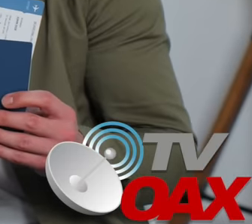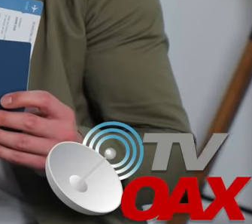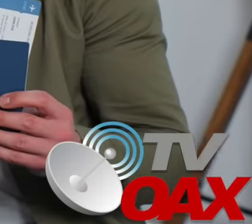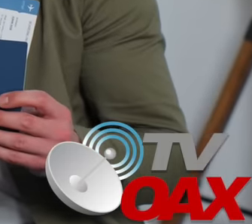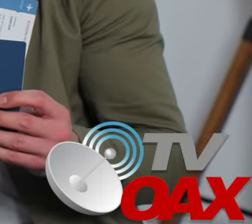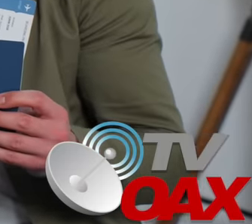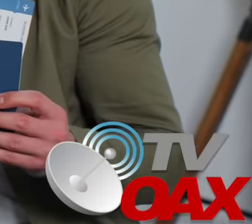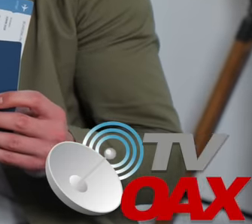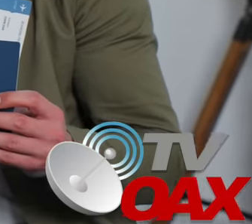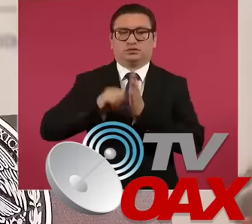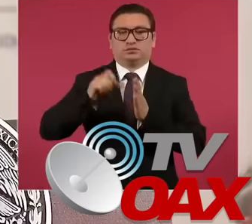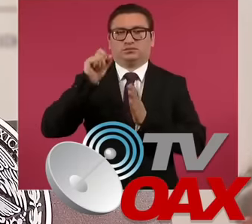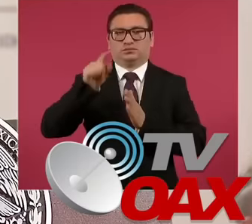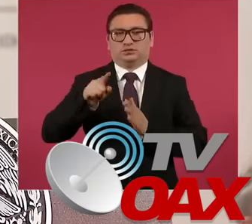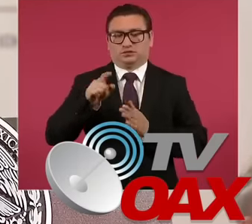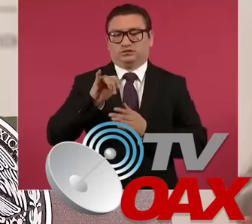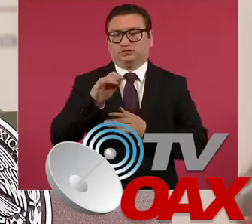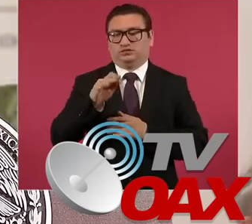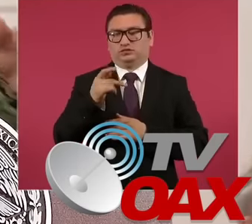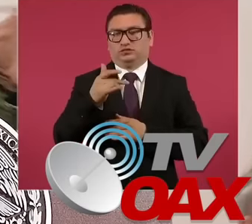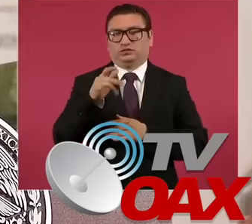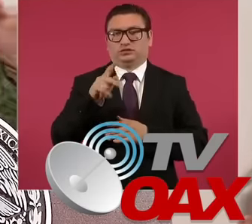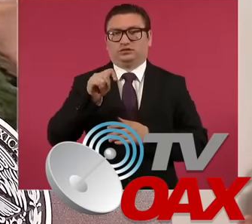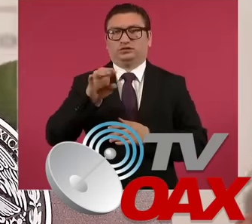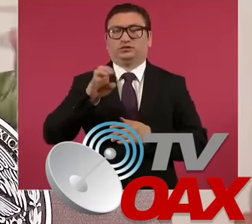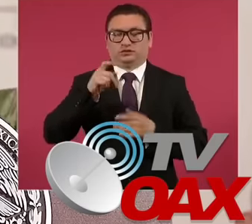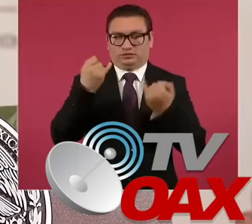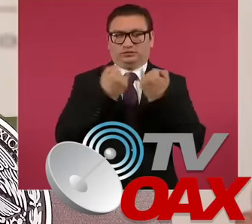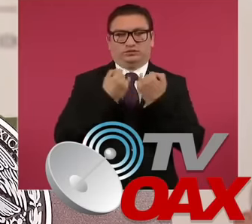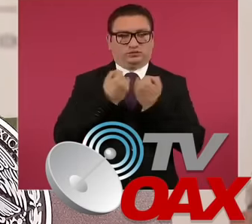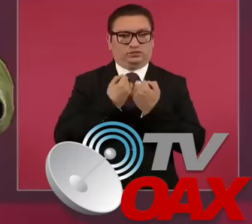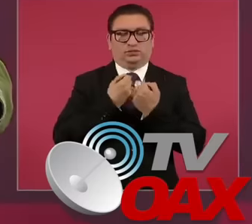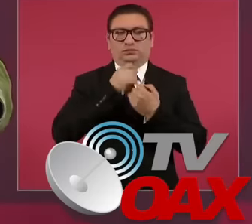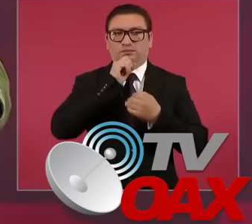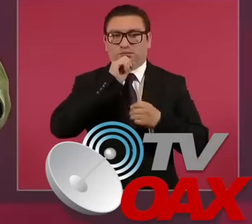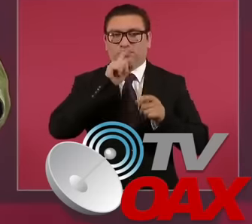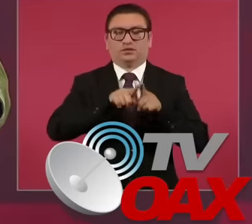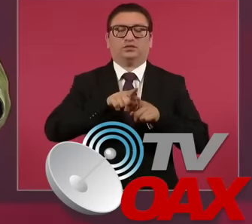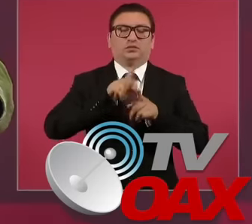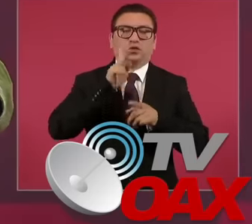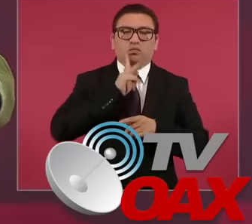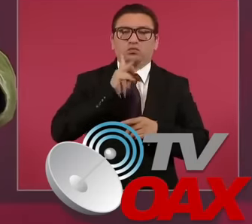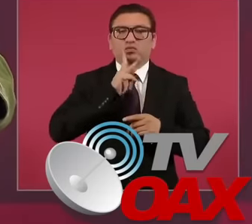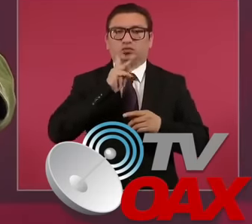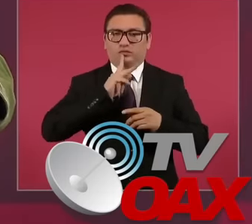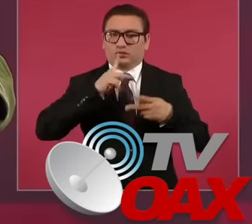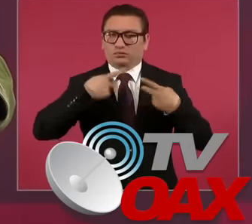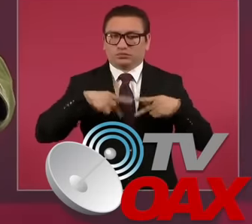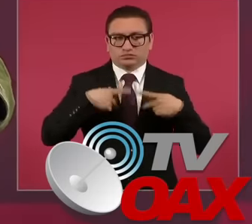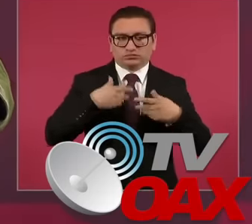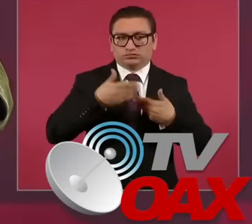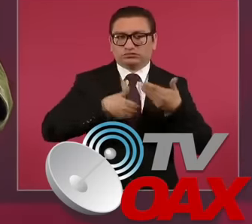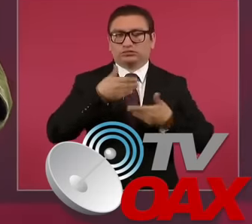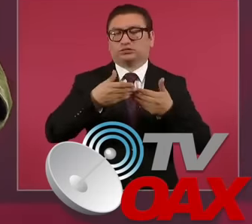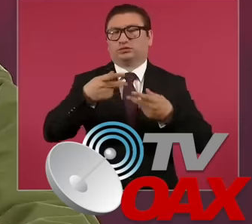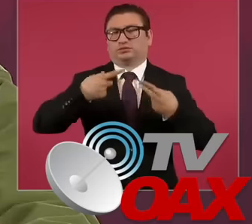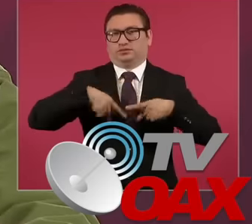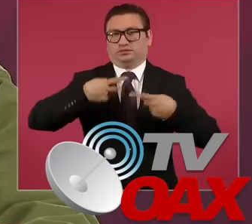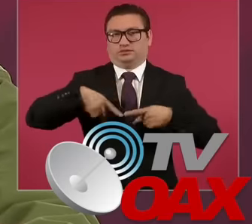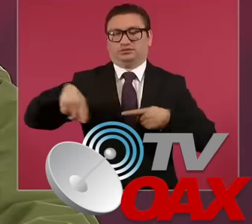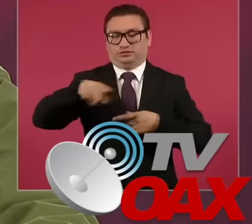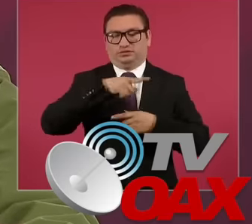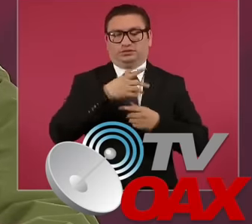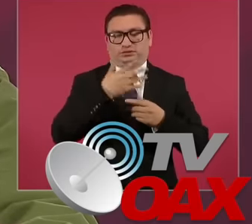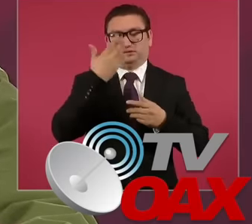algunos meses con el insurgente. Necesitamos primero probar los ajustes, que la gente, como ha señalado nuestro